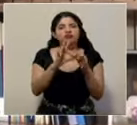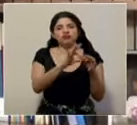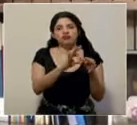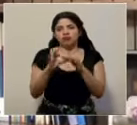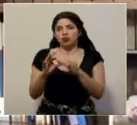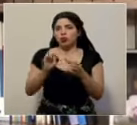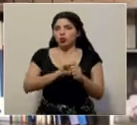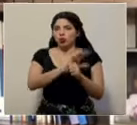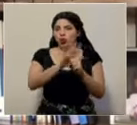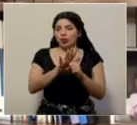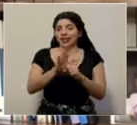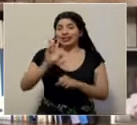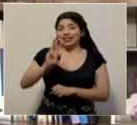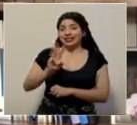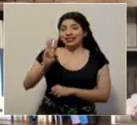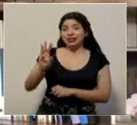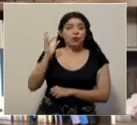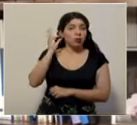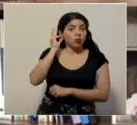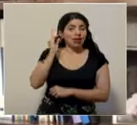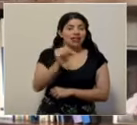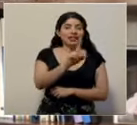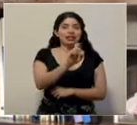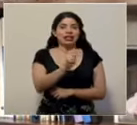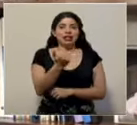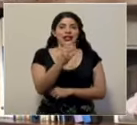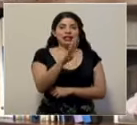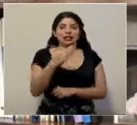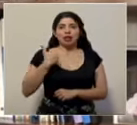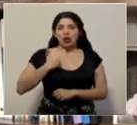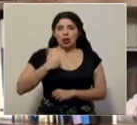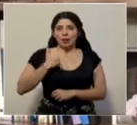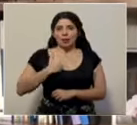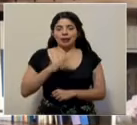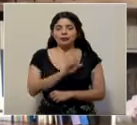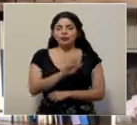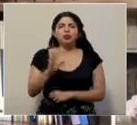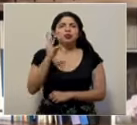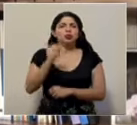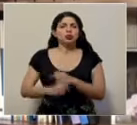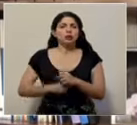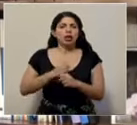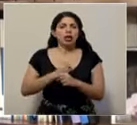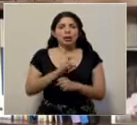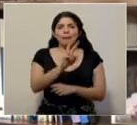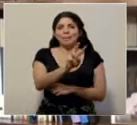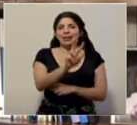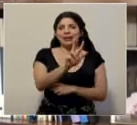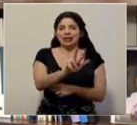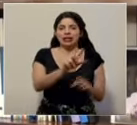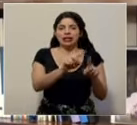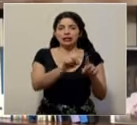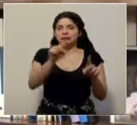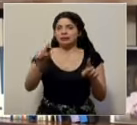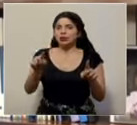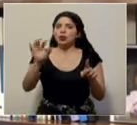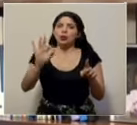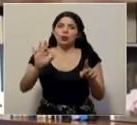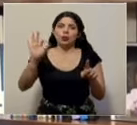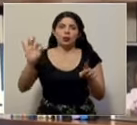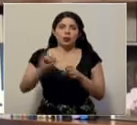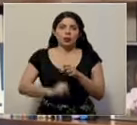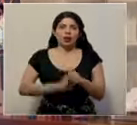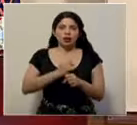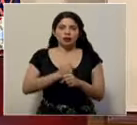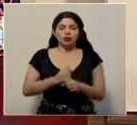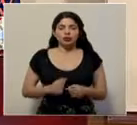COVID-19, 66 mujeres y 115 hombres. El rango de edad va desde los 23 hasta los 99